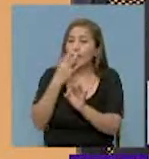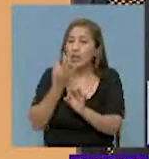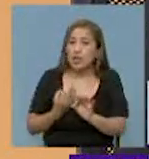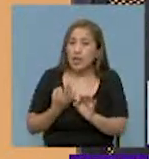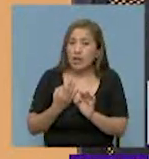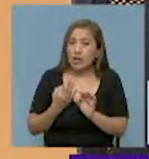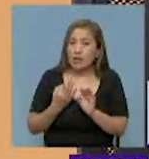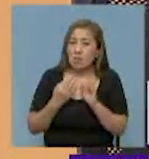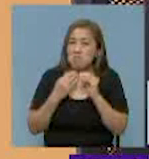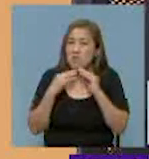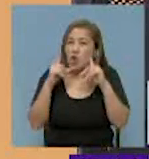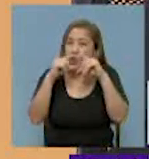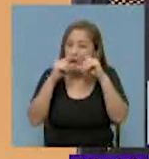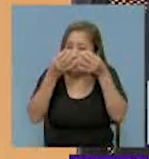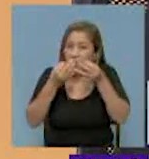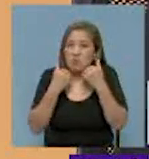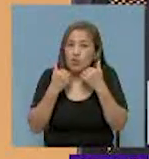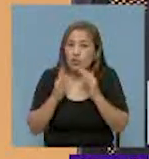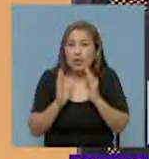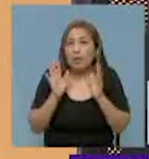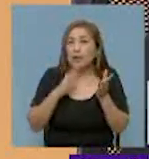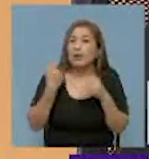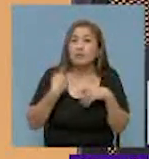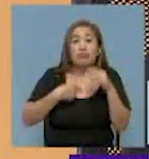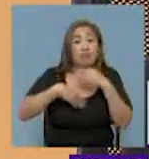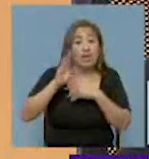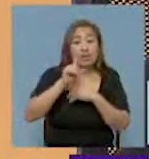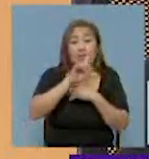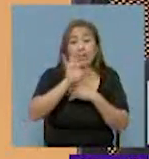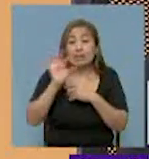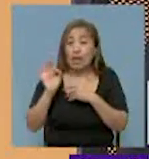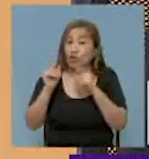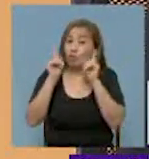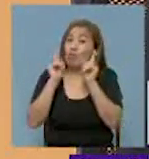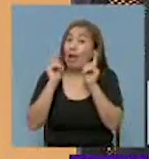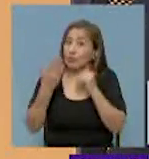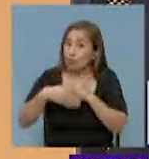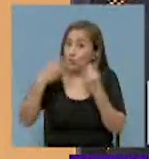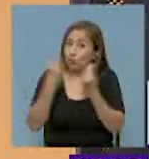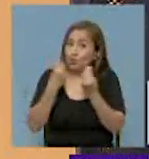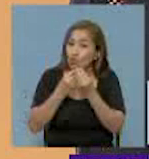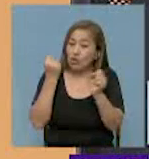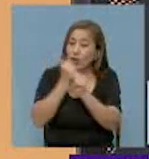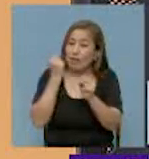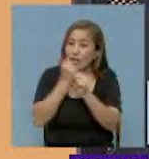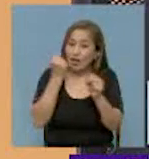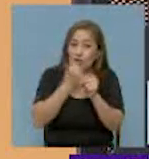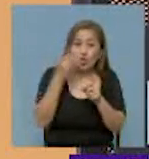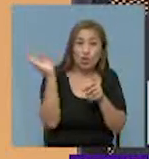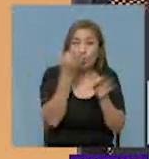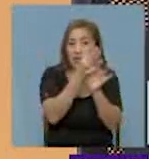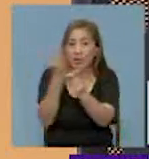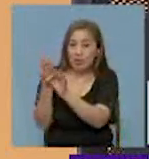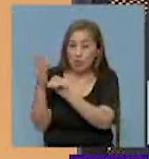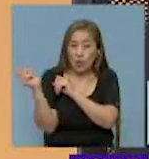date un nuevo preciso pero deben ser varios cientos de docentes trabajan en las diferentes modalidades